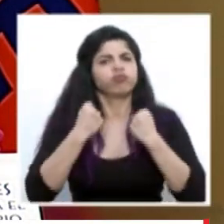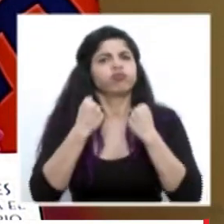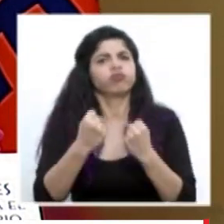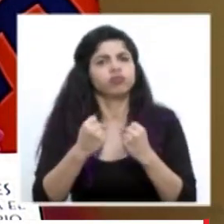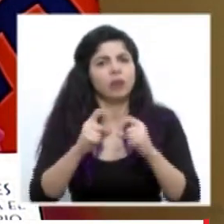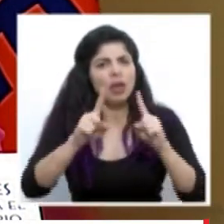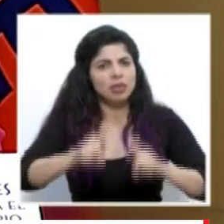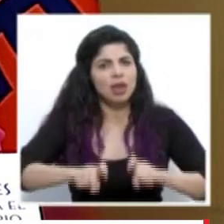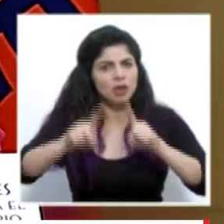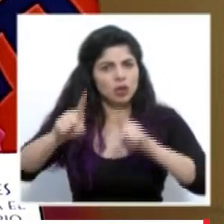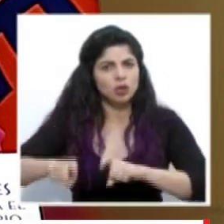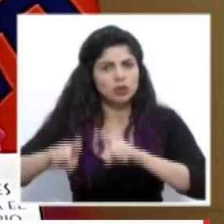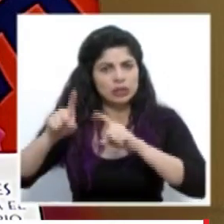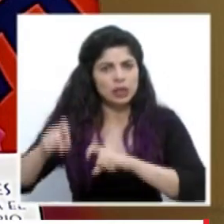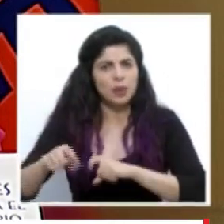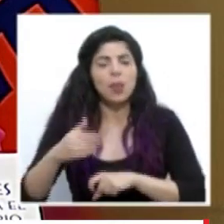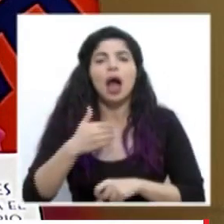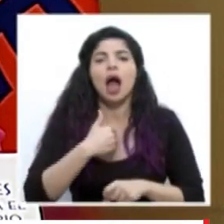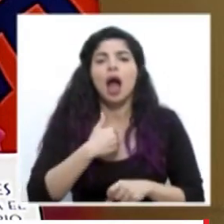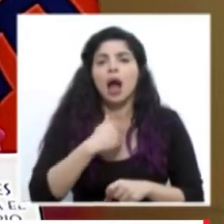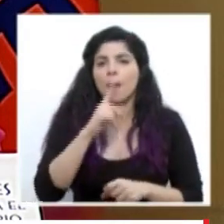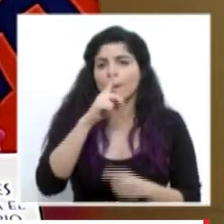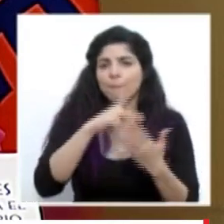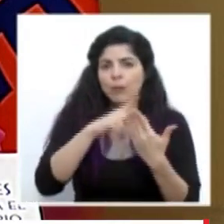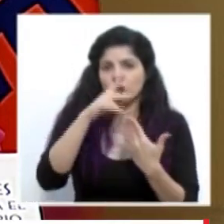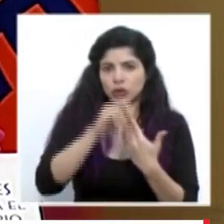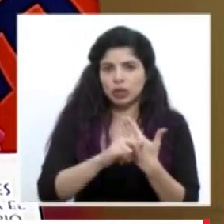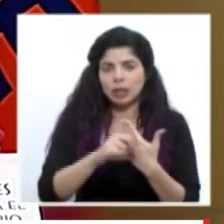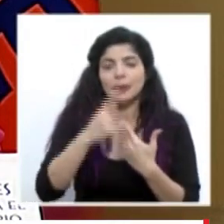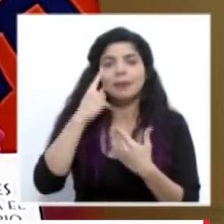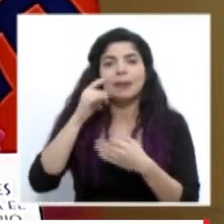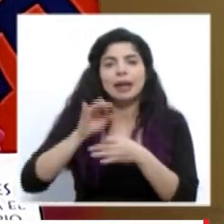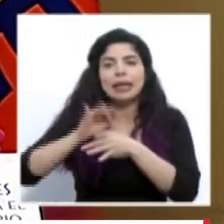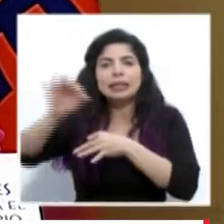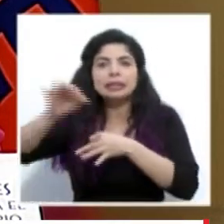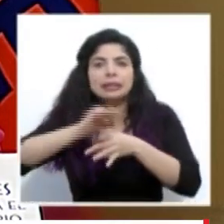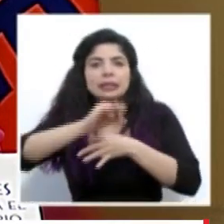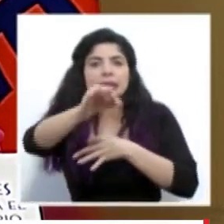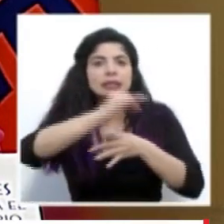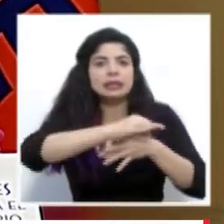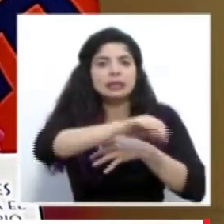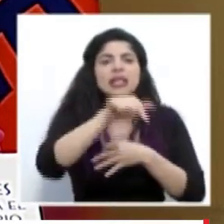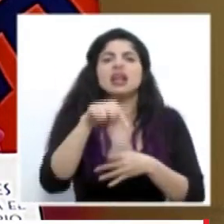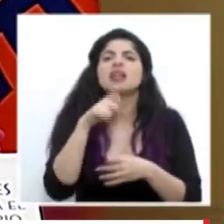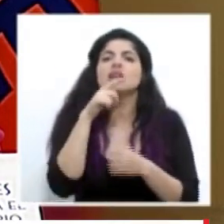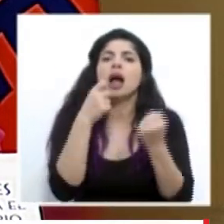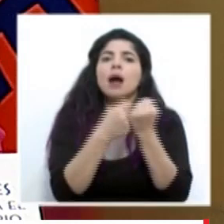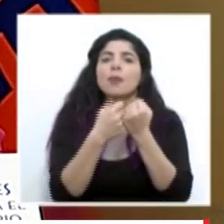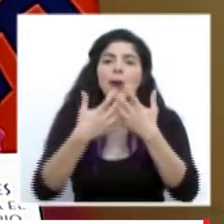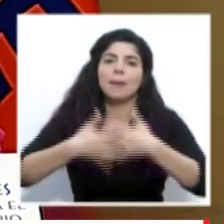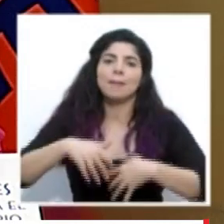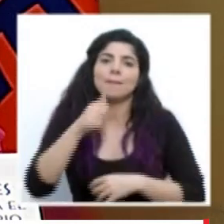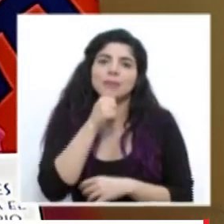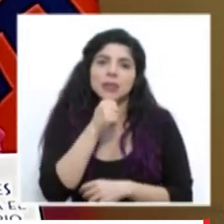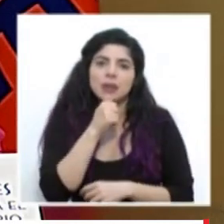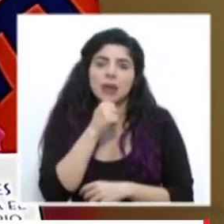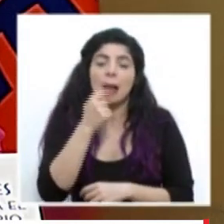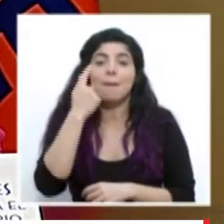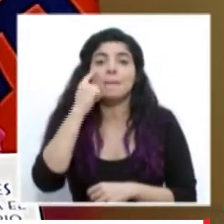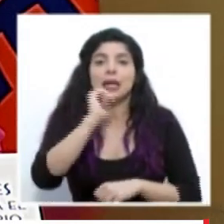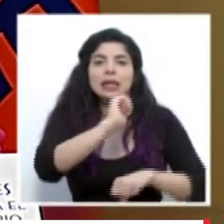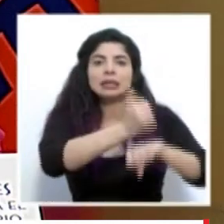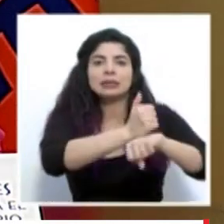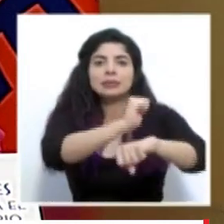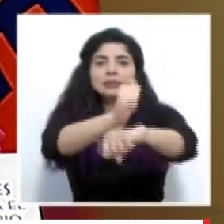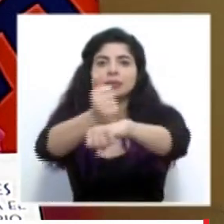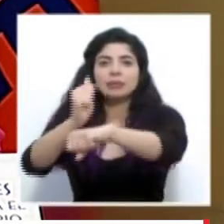capacidad diagnóstica. Tenemos un proyecto de regionalización que es apoyado también por la empresa privada para poner